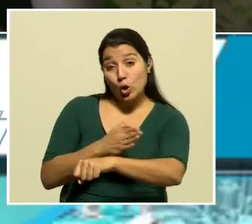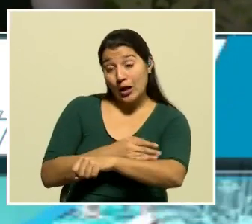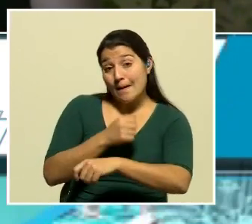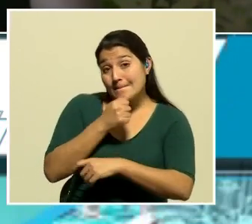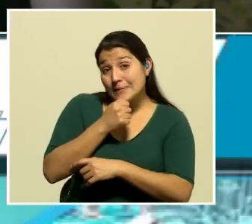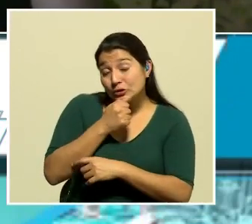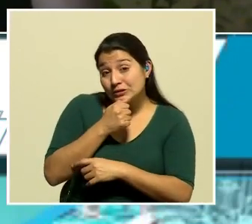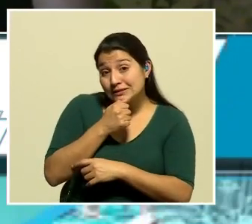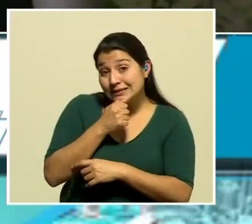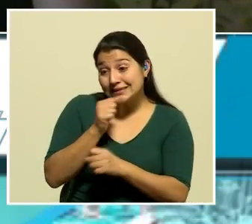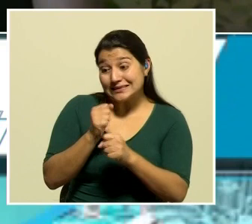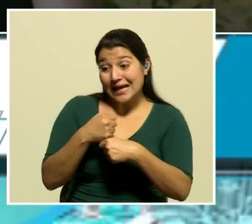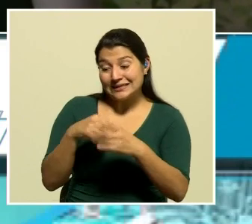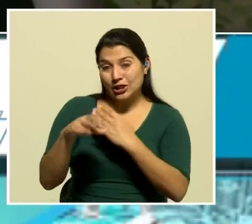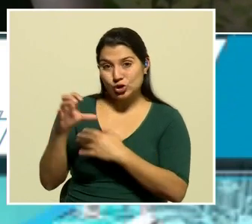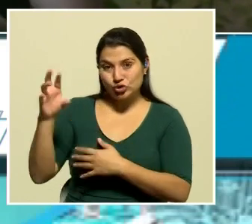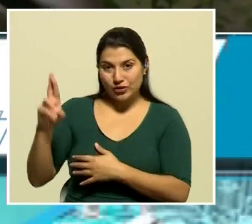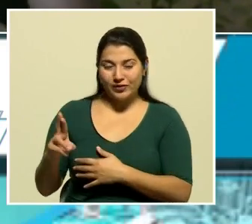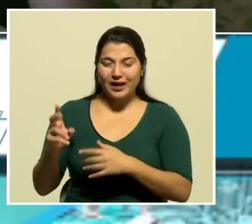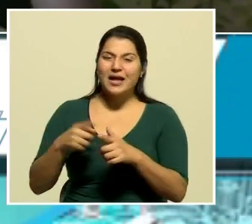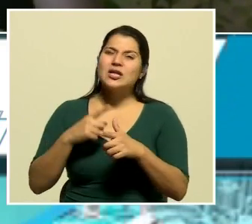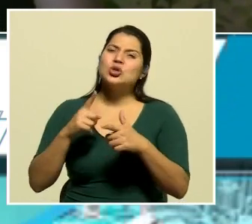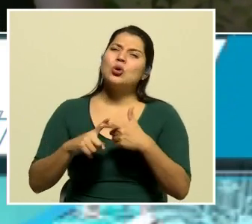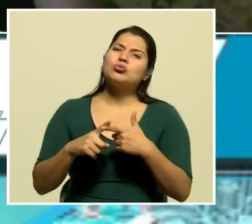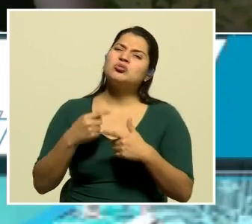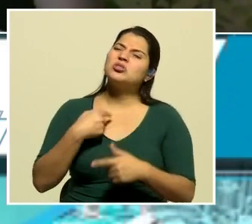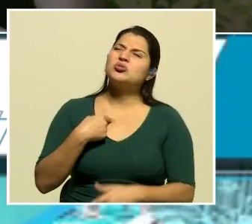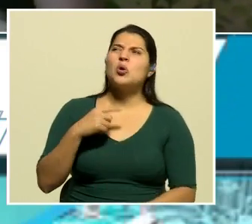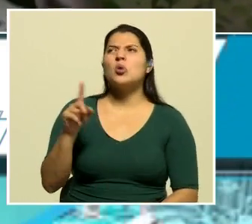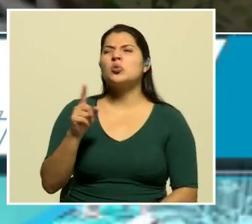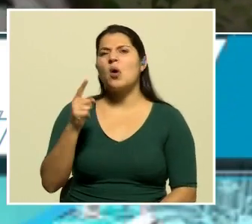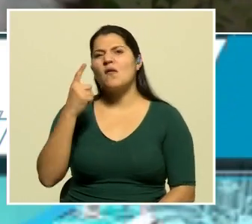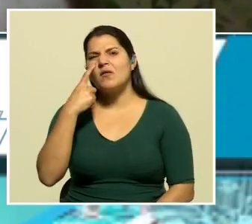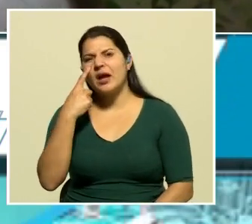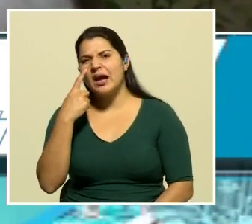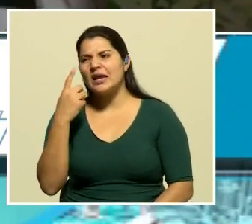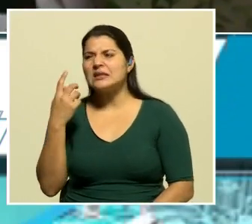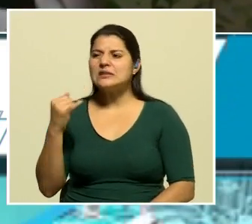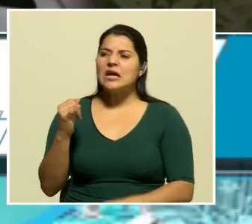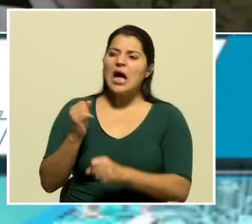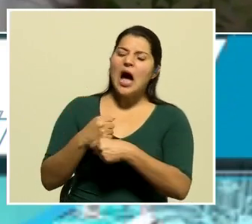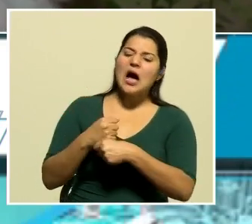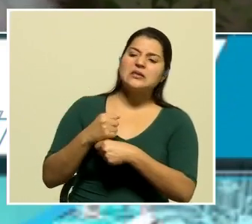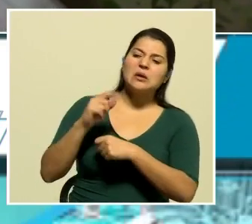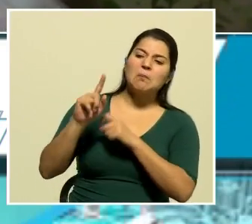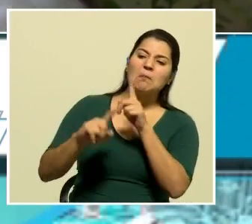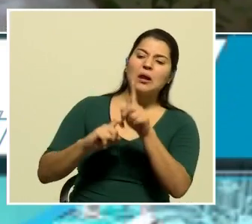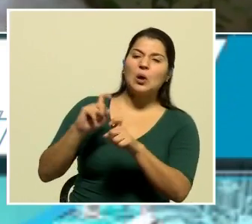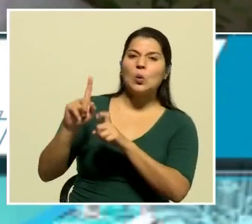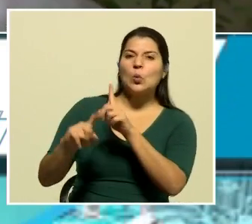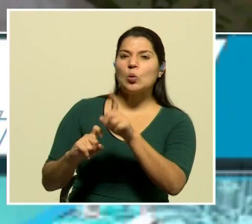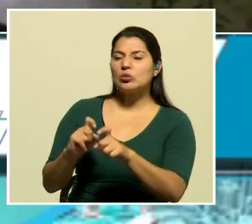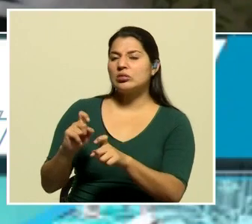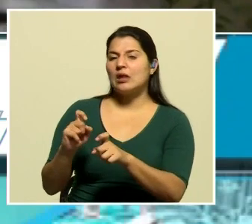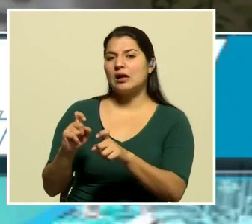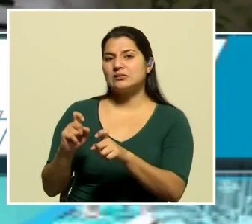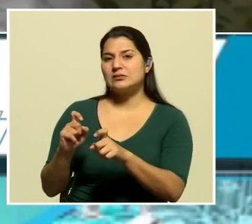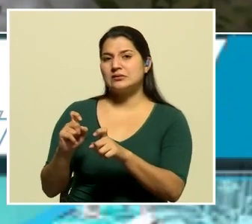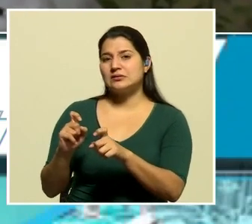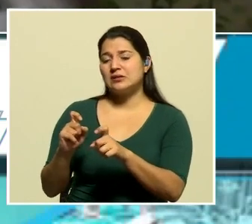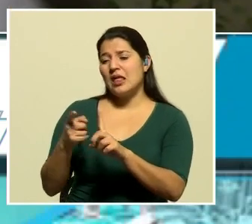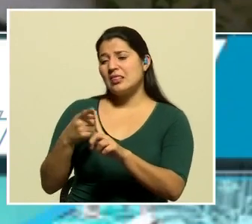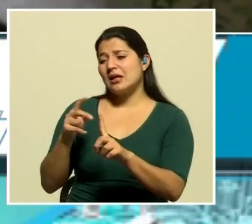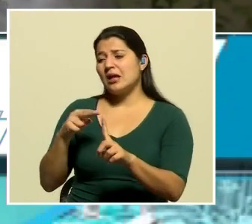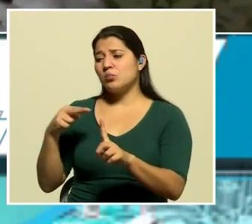que estamos haciendo en el país. Entonces, yo más allá de ver que podrían estar haciendo preguntas que para criterios